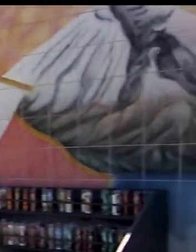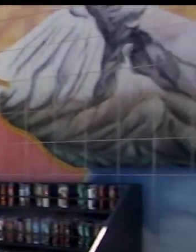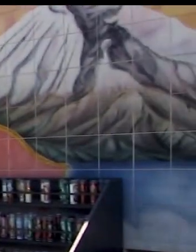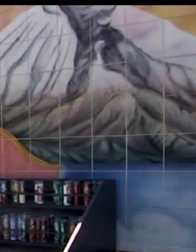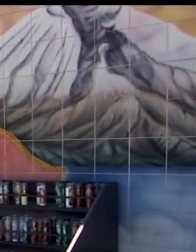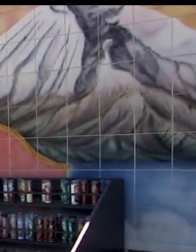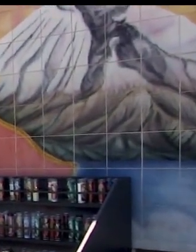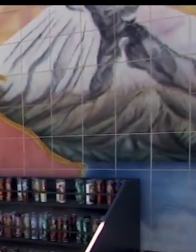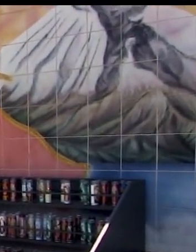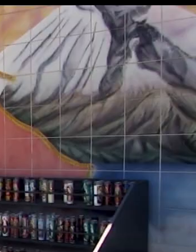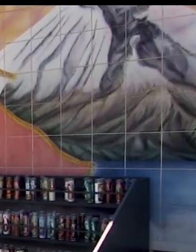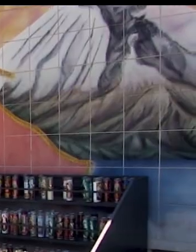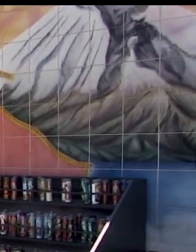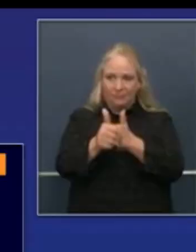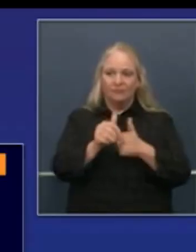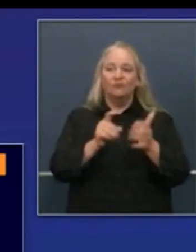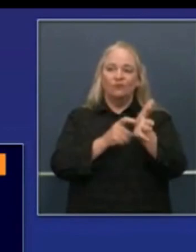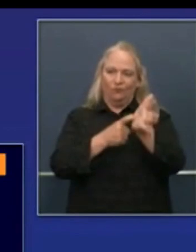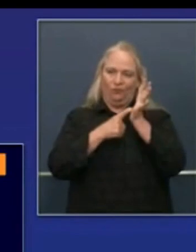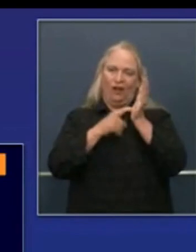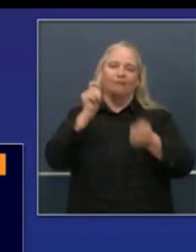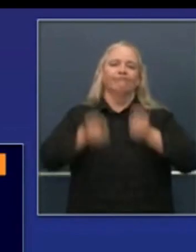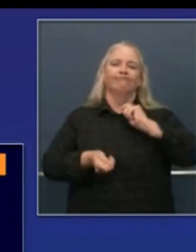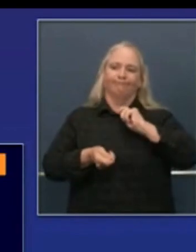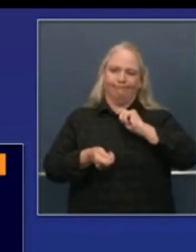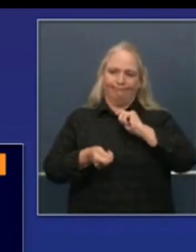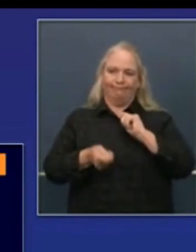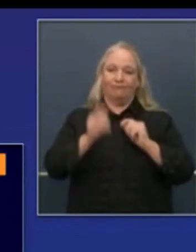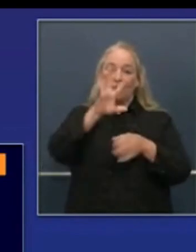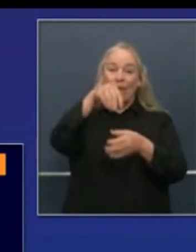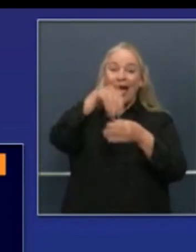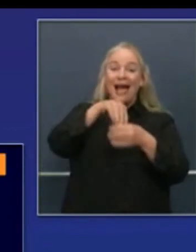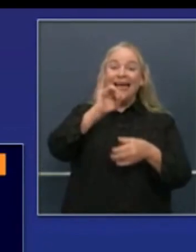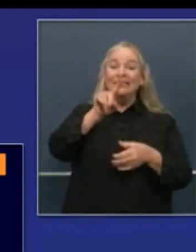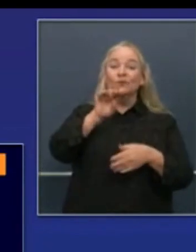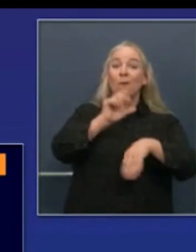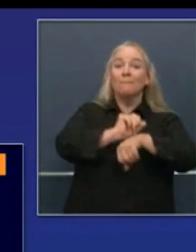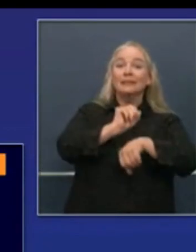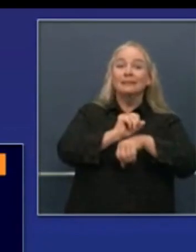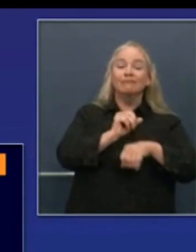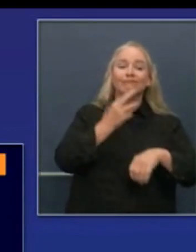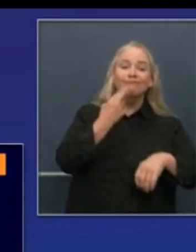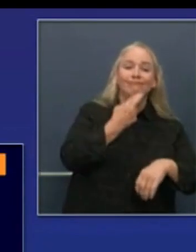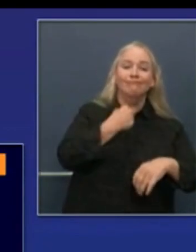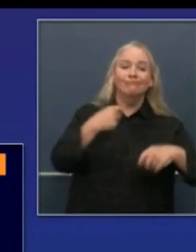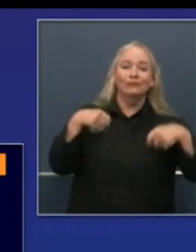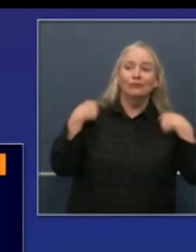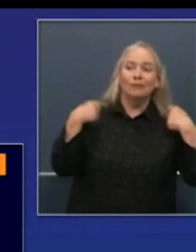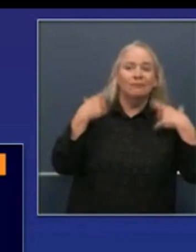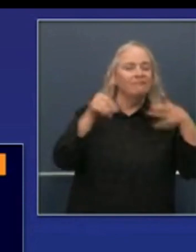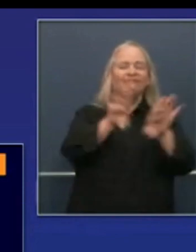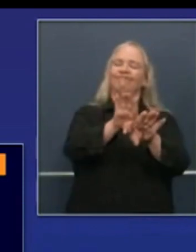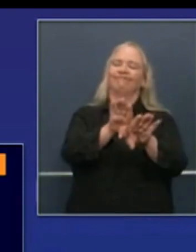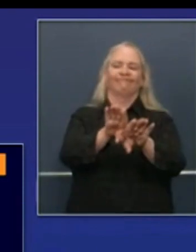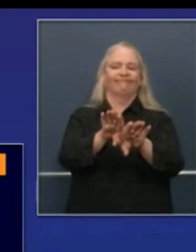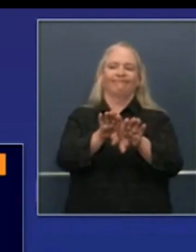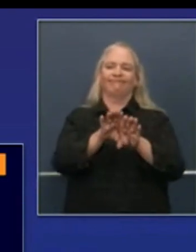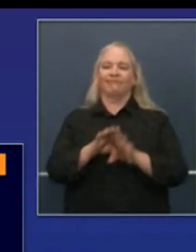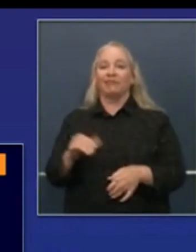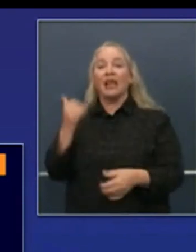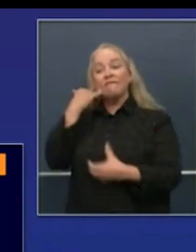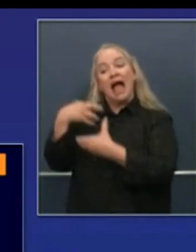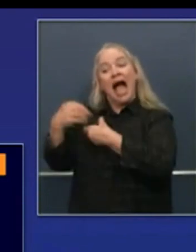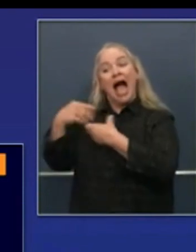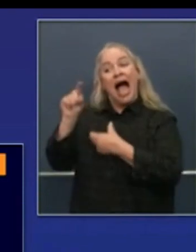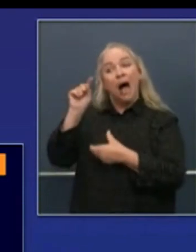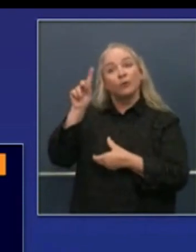a menos que vayan al aire libre. Indoor operations. Se requiere a todos los condados terminar con las actividades laborales que